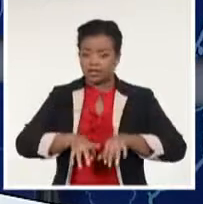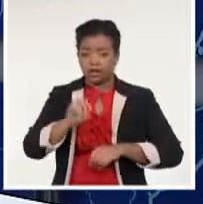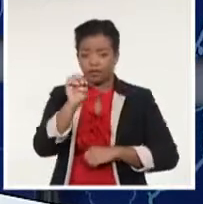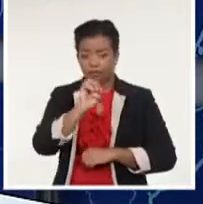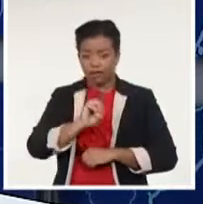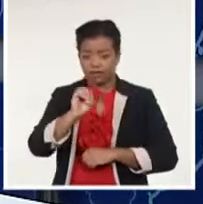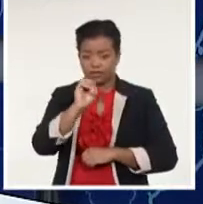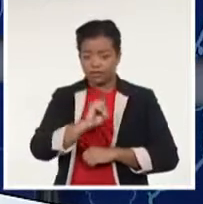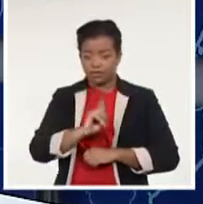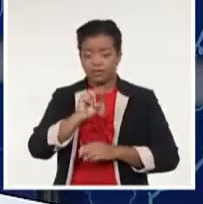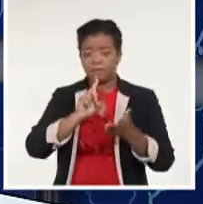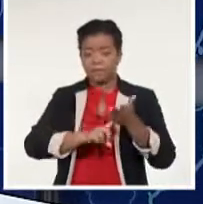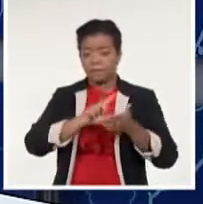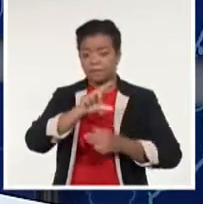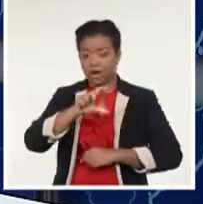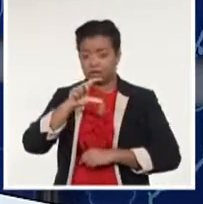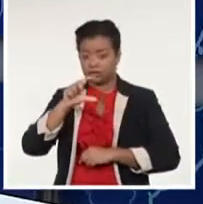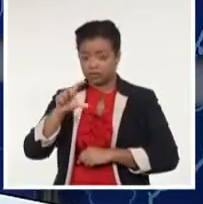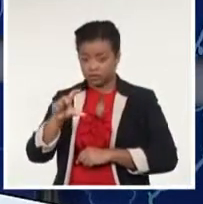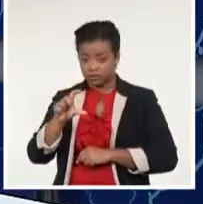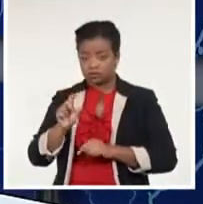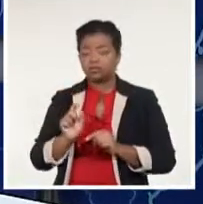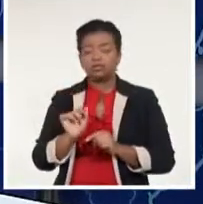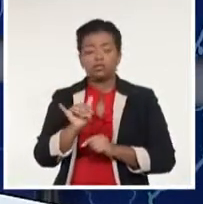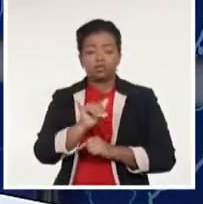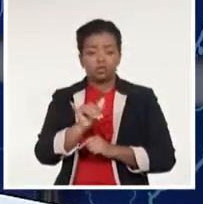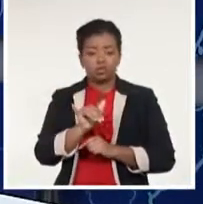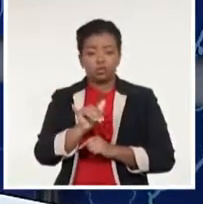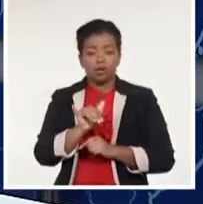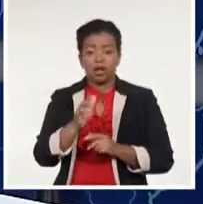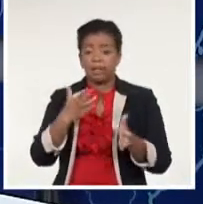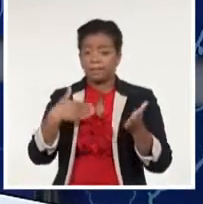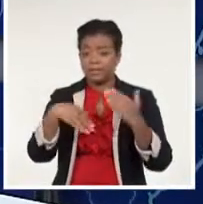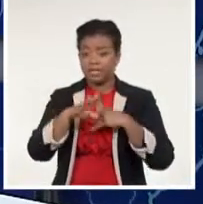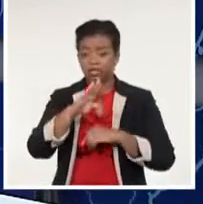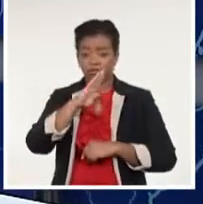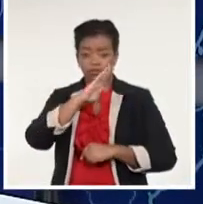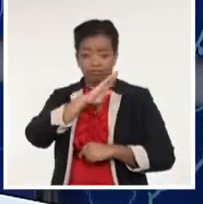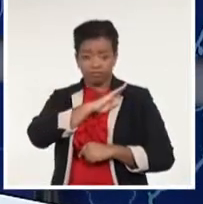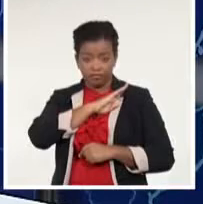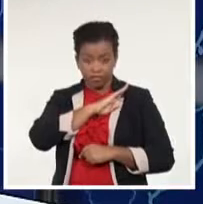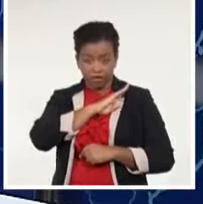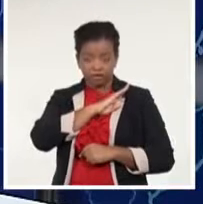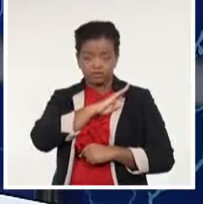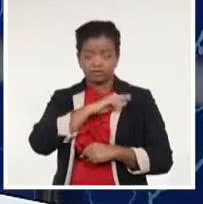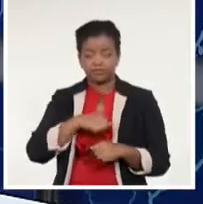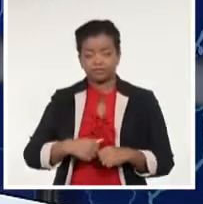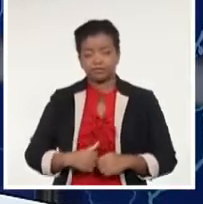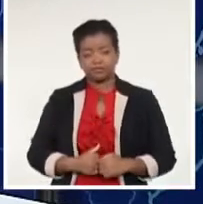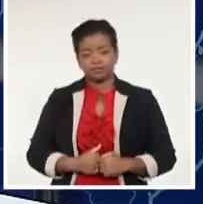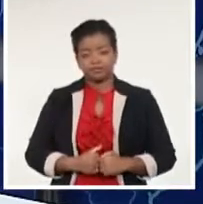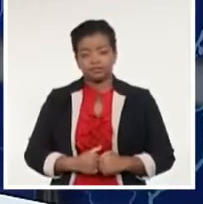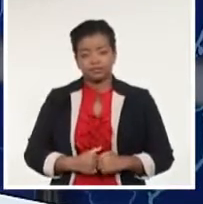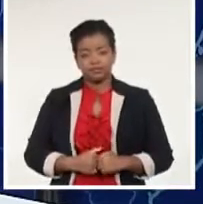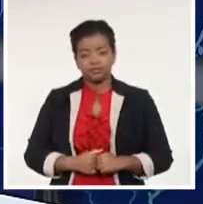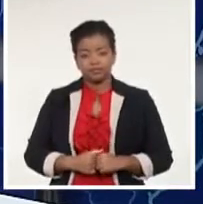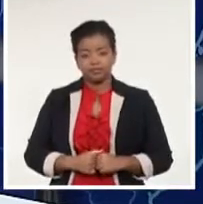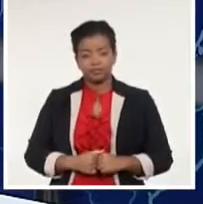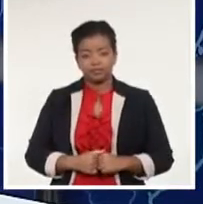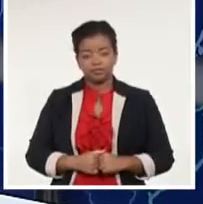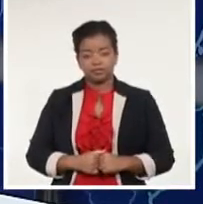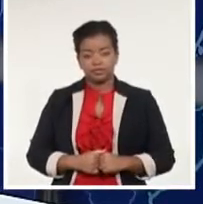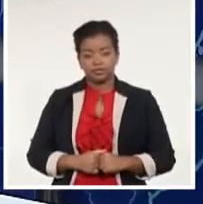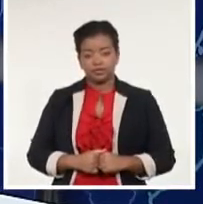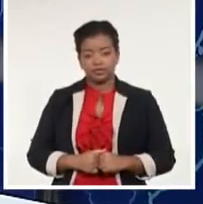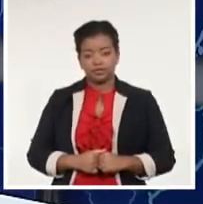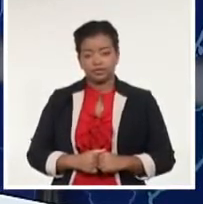Comité Central del Partido, doctor Roberto Morales Ojeda, y el ministro de las FARC, general de Cuerpo de Ejército, Álvaro López Miera, ambos integrantes